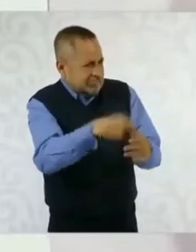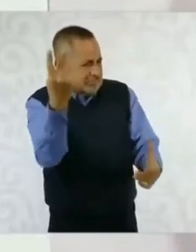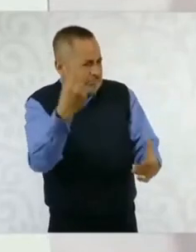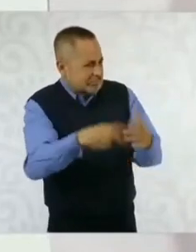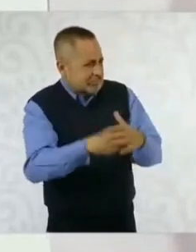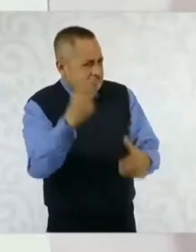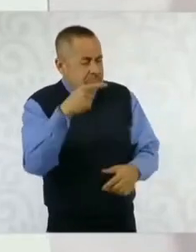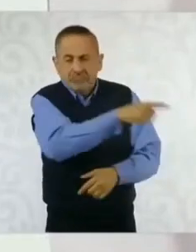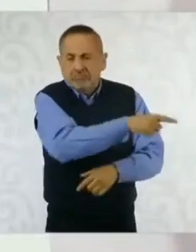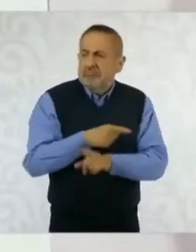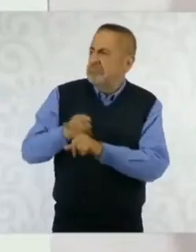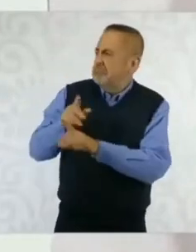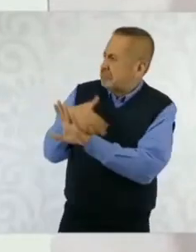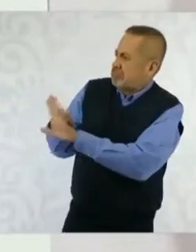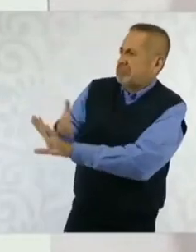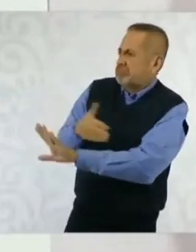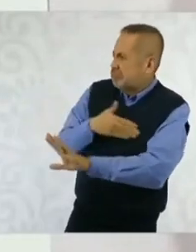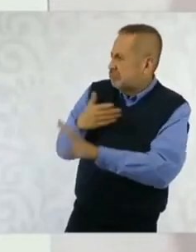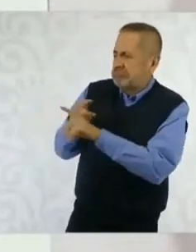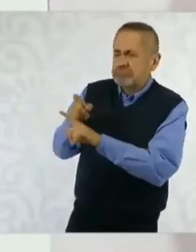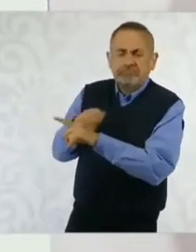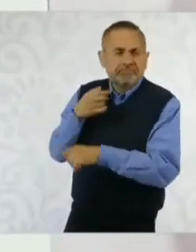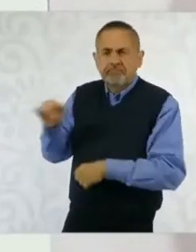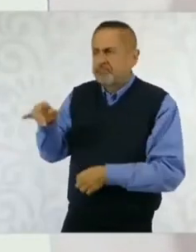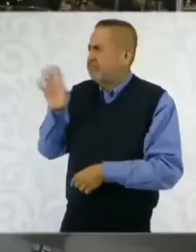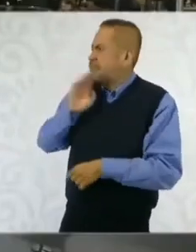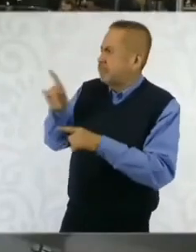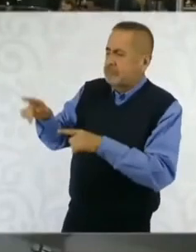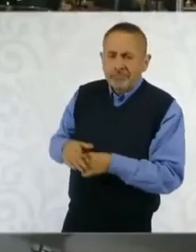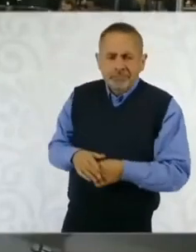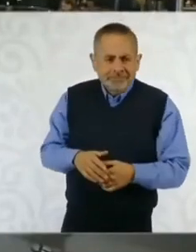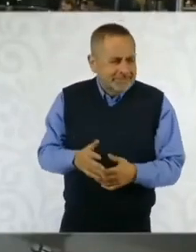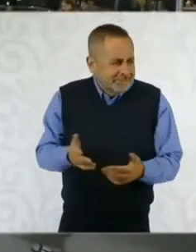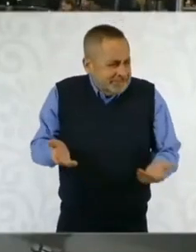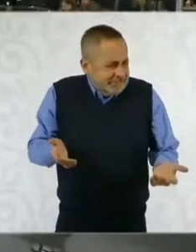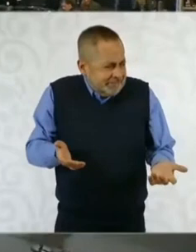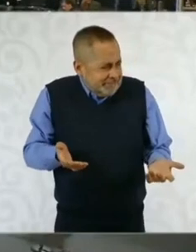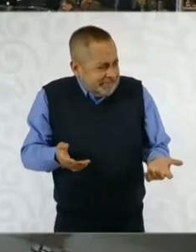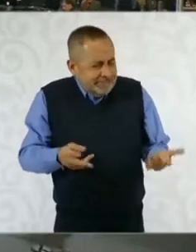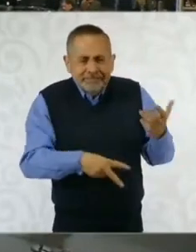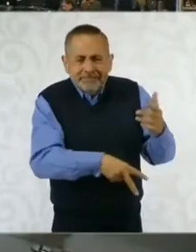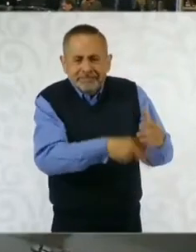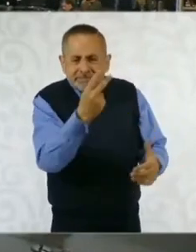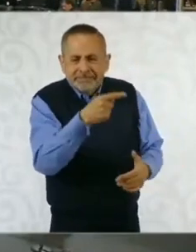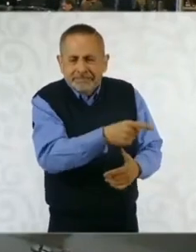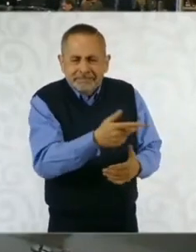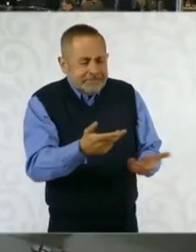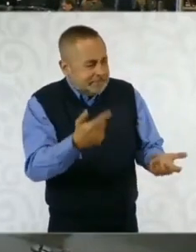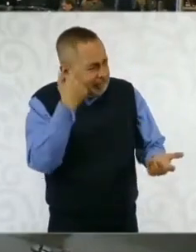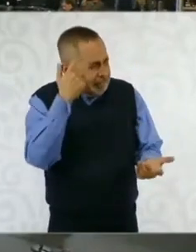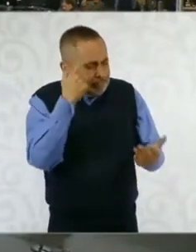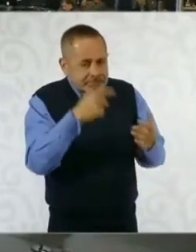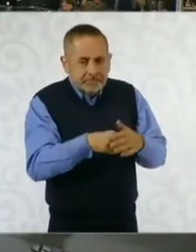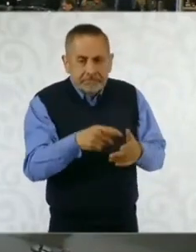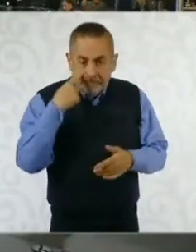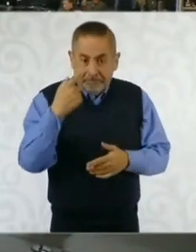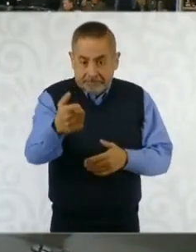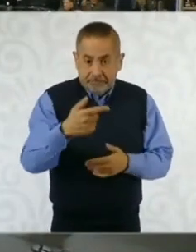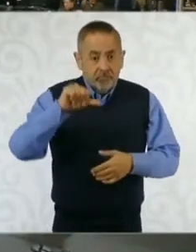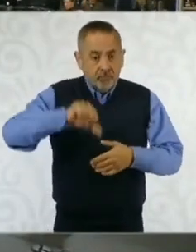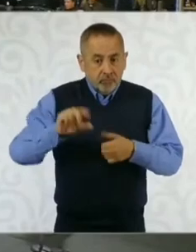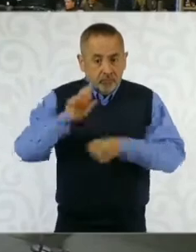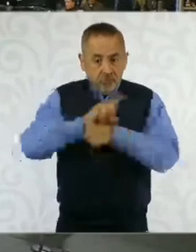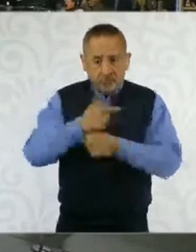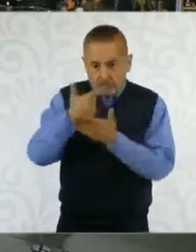crítica a lo que representamos nosotros. Y miren qué impacto tiene, ahí está la encuesta de